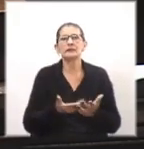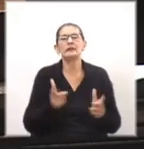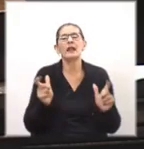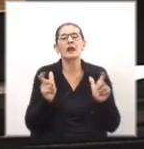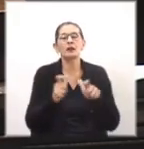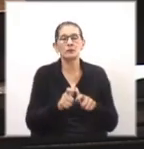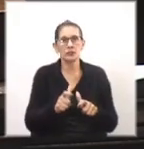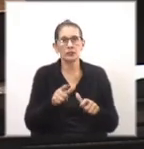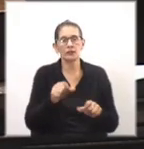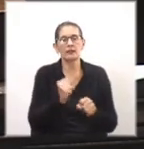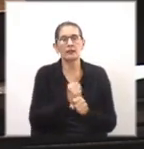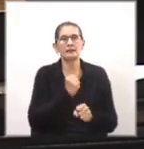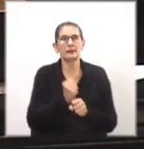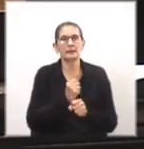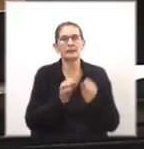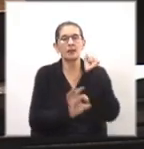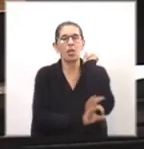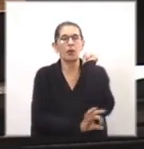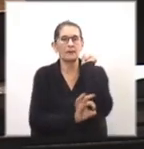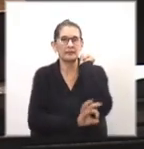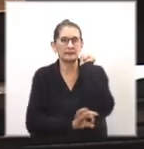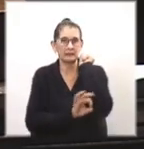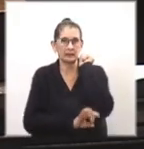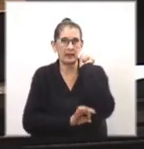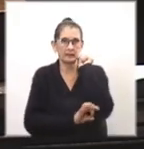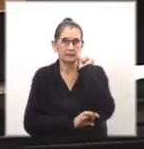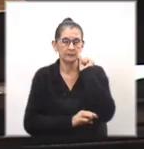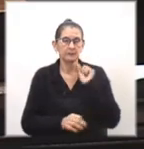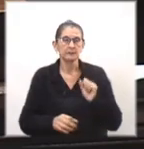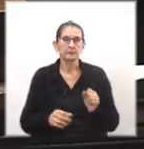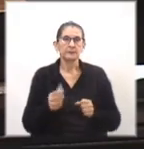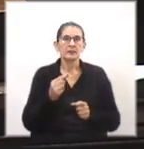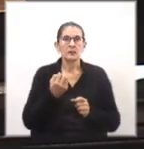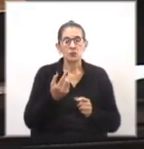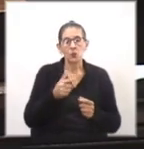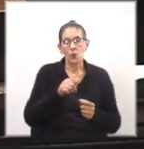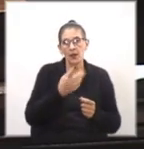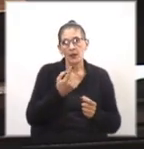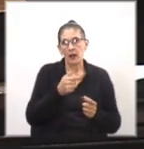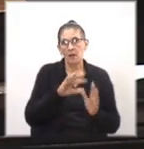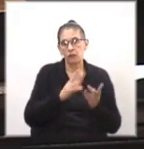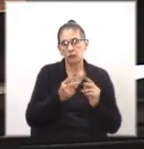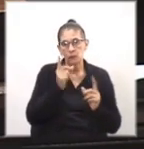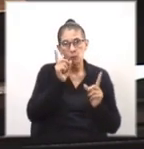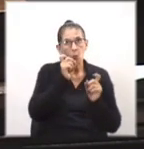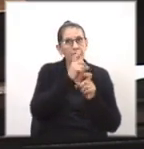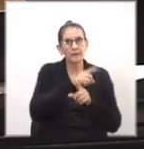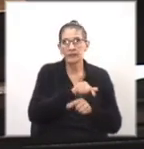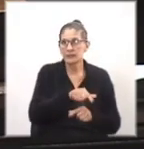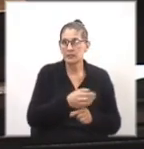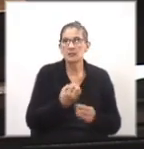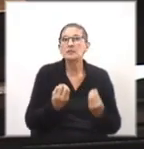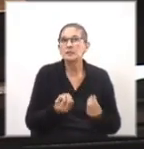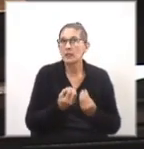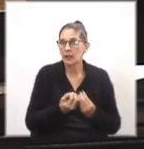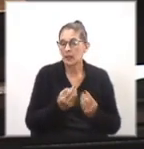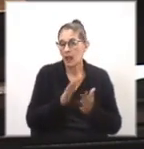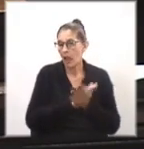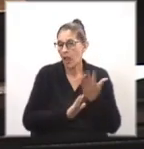Comisión de las Trabajadoras Domésticas, un testimonio difícil, un testimonio de carácter